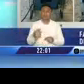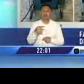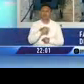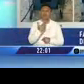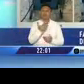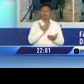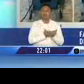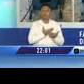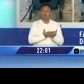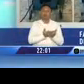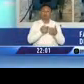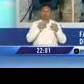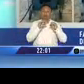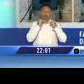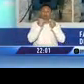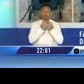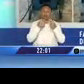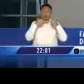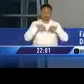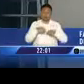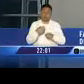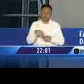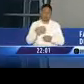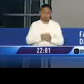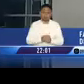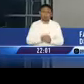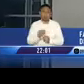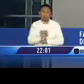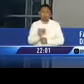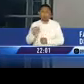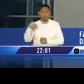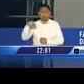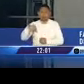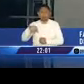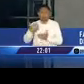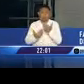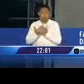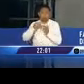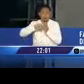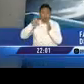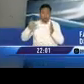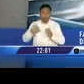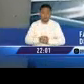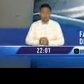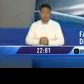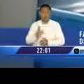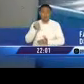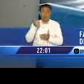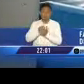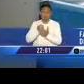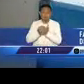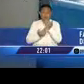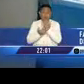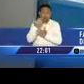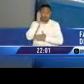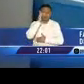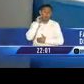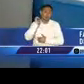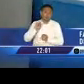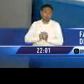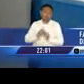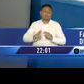en evidencia que la delincuencia se actualiza, va a la par de las exigencias de la modernidad, adquiere nuevas experiencias. Según